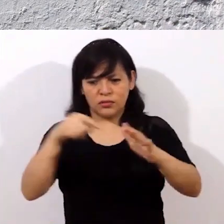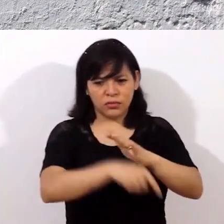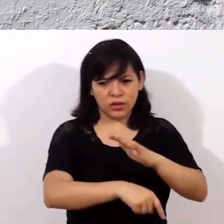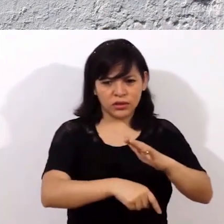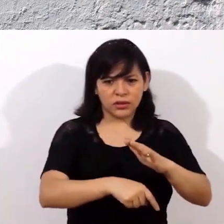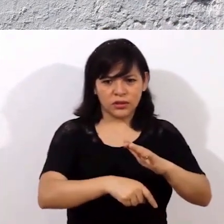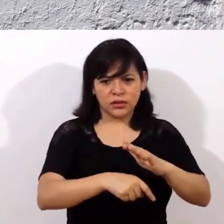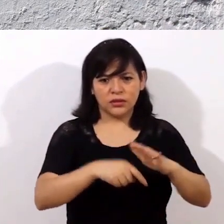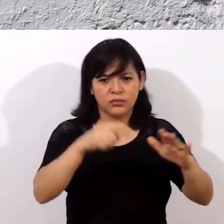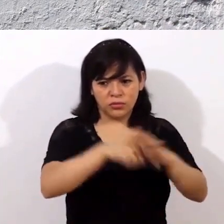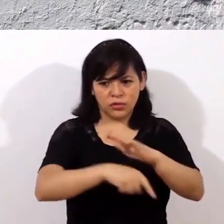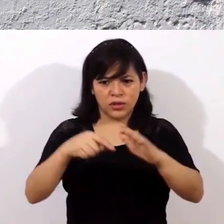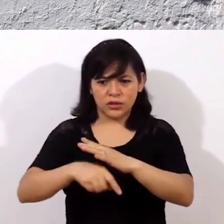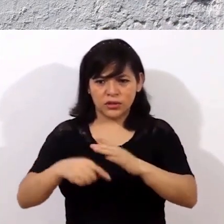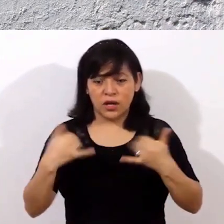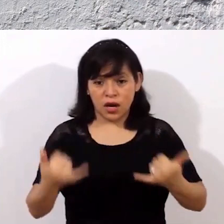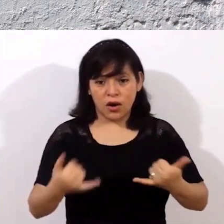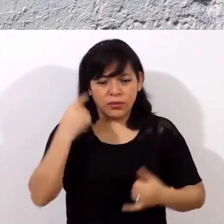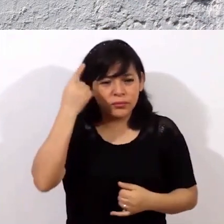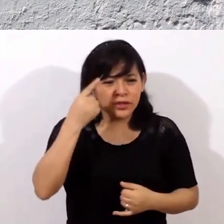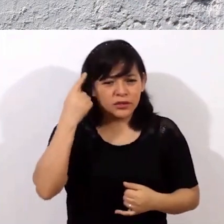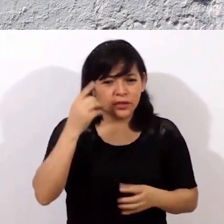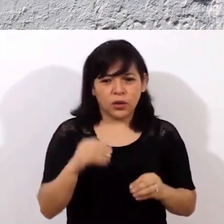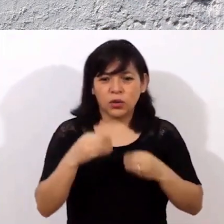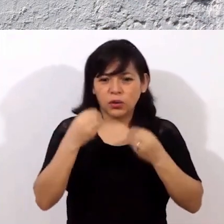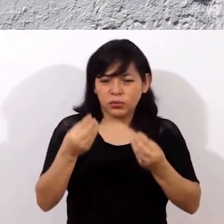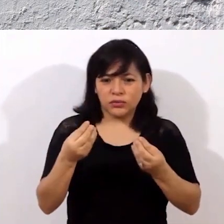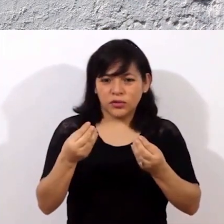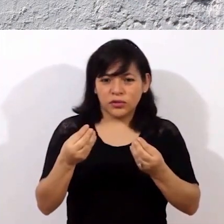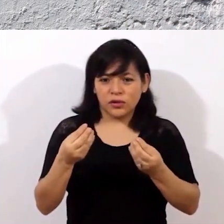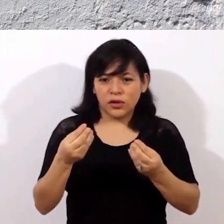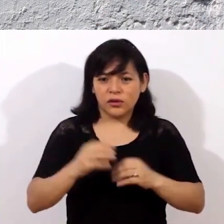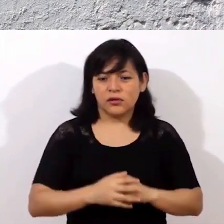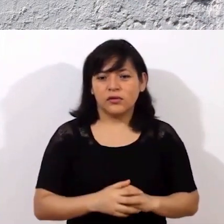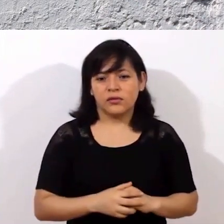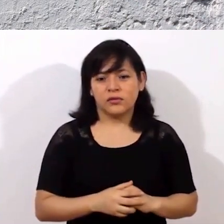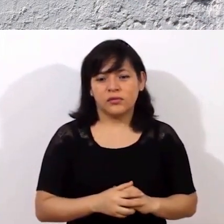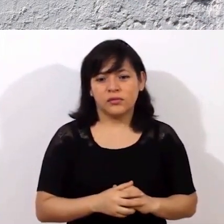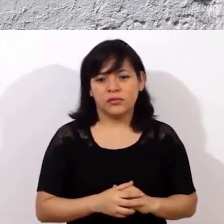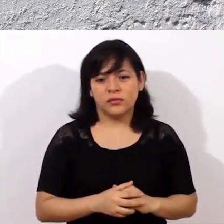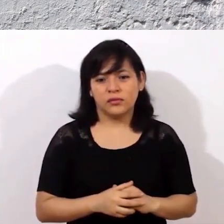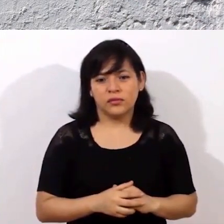tras asesinato y desde las esferas más altas. Ahora imagínate en las esferas menores,